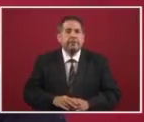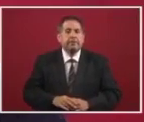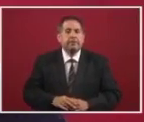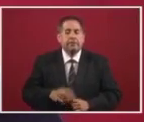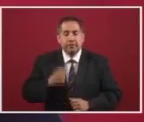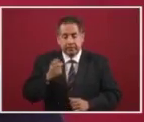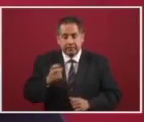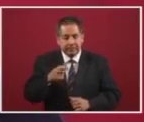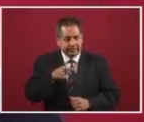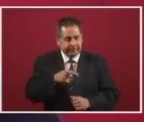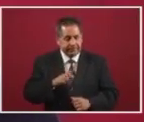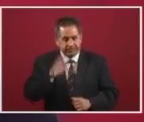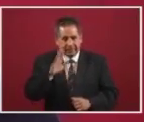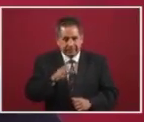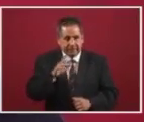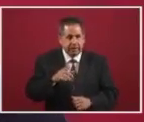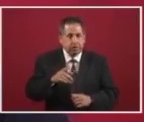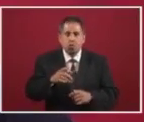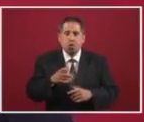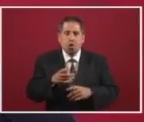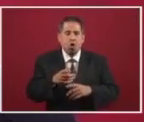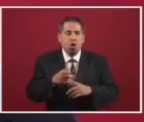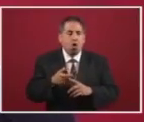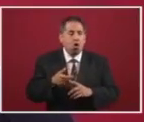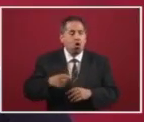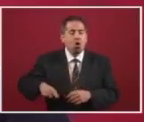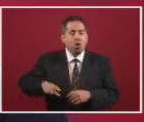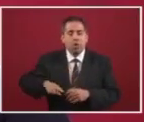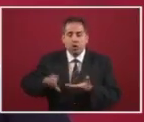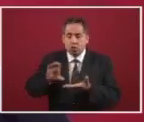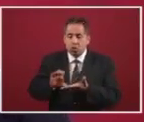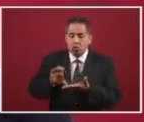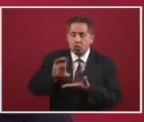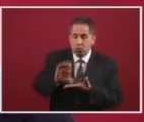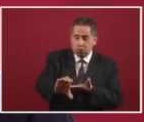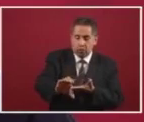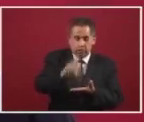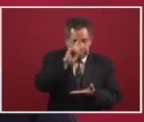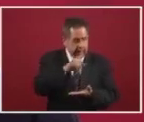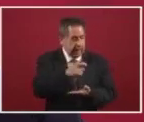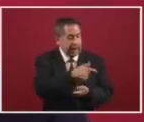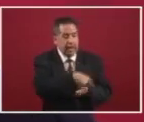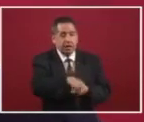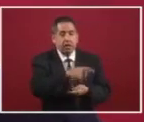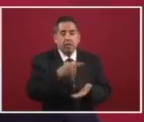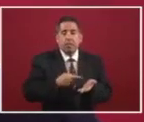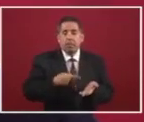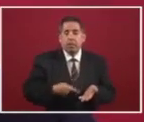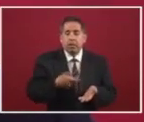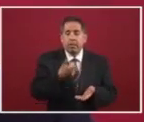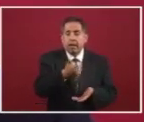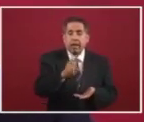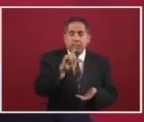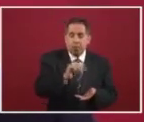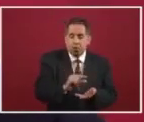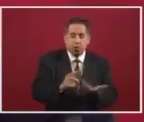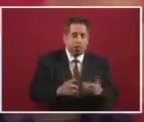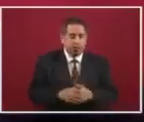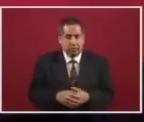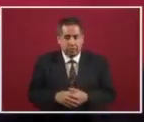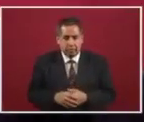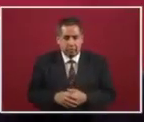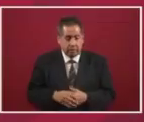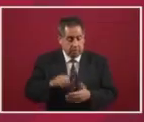y es una especie también de subsidio, porque el que produce la energía la